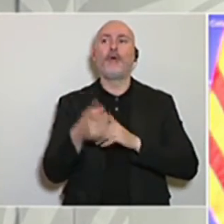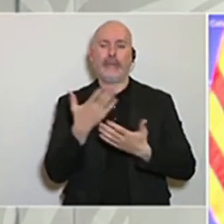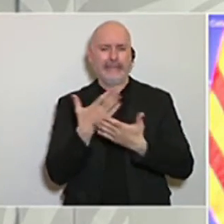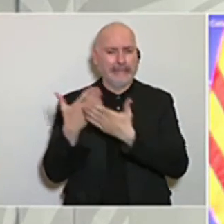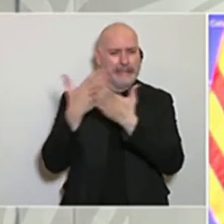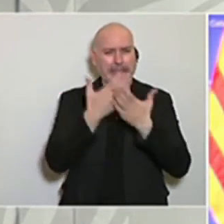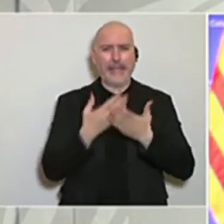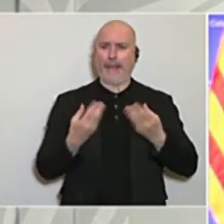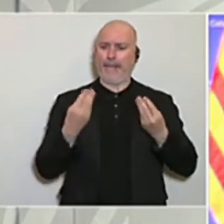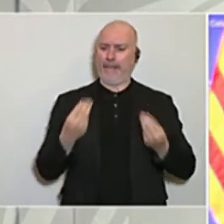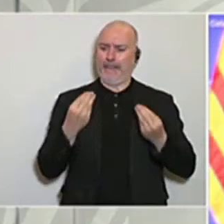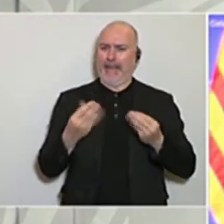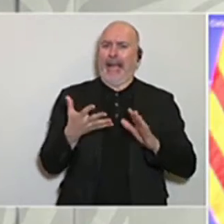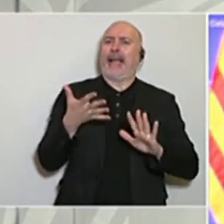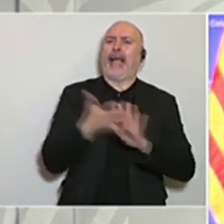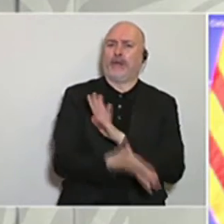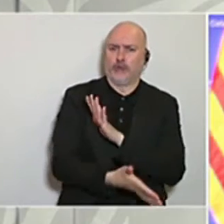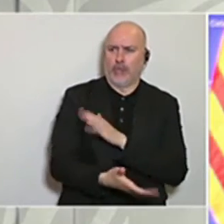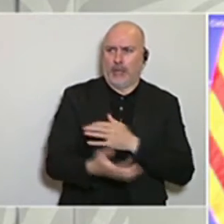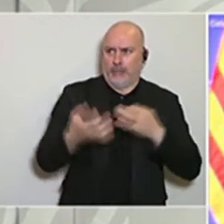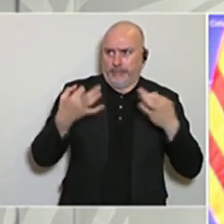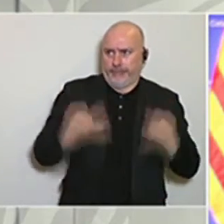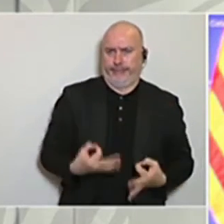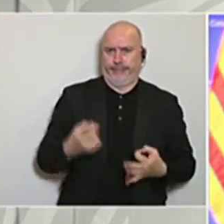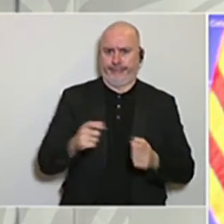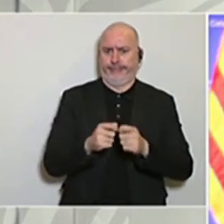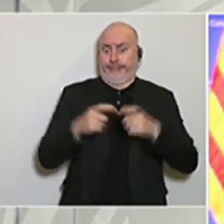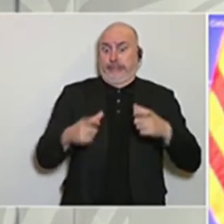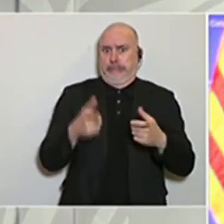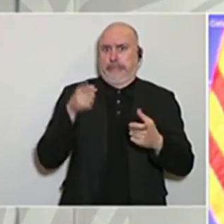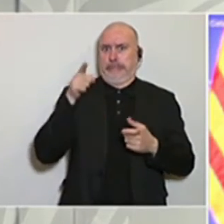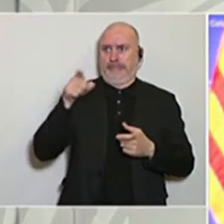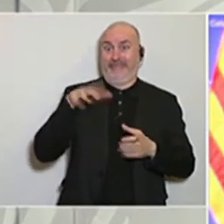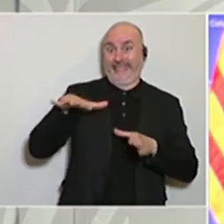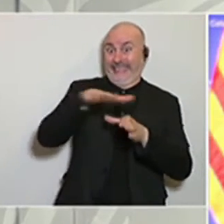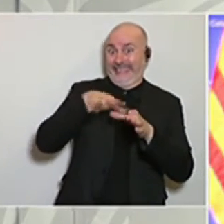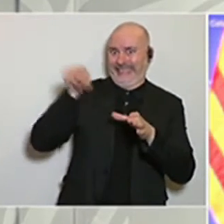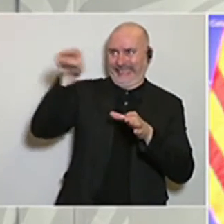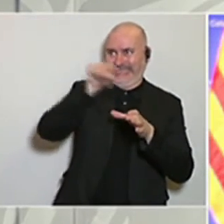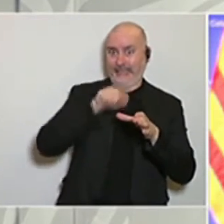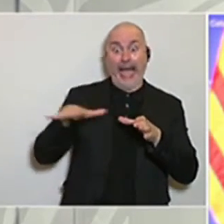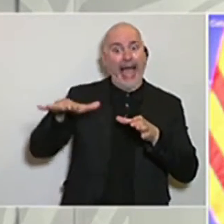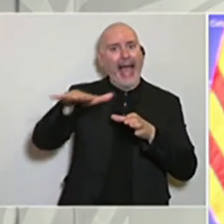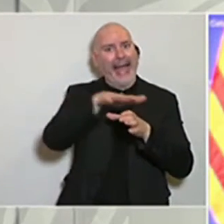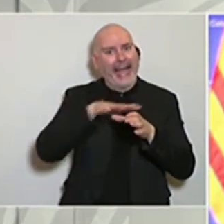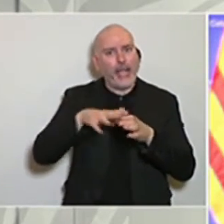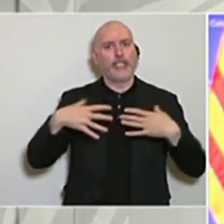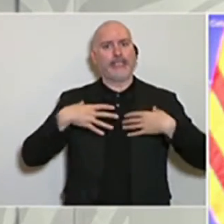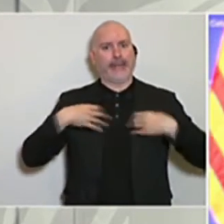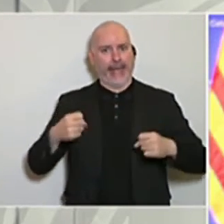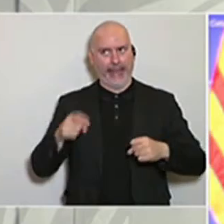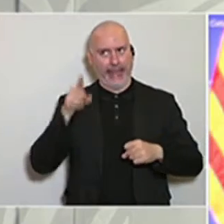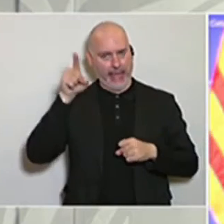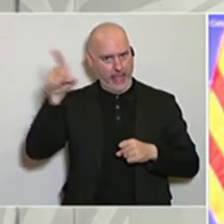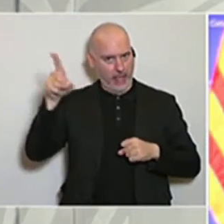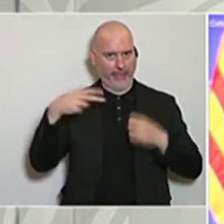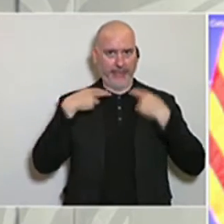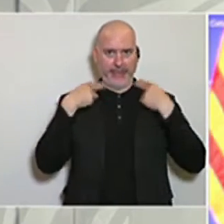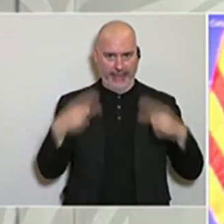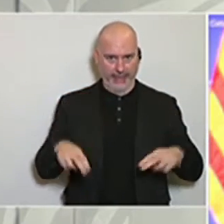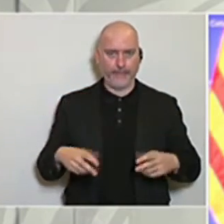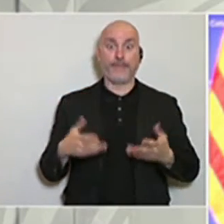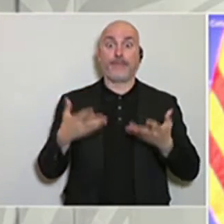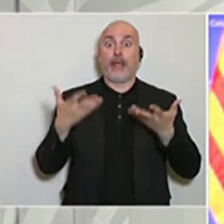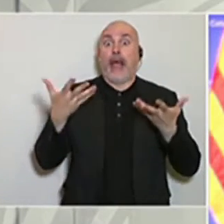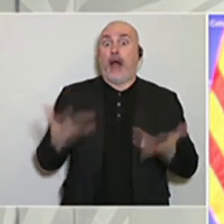causa de que se han producido este incremento de casos en la región sanitaria de Lleida, pero en estos momentos no le